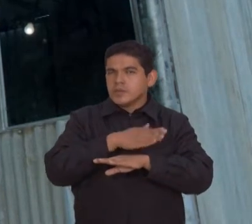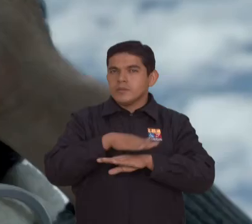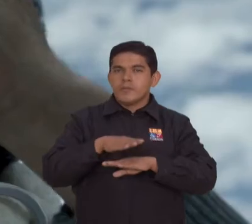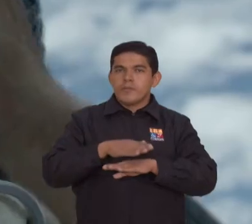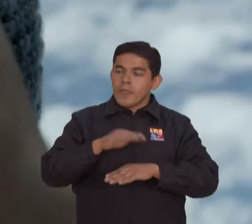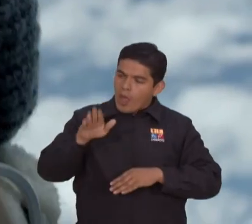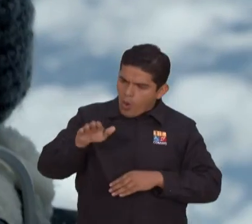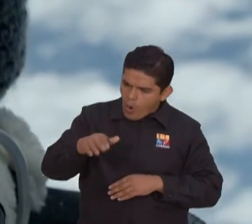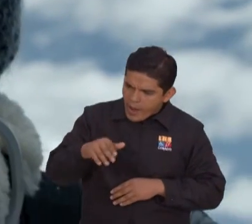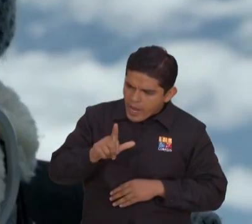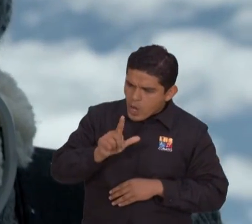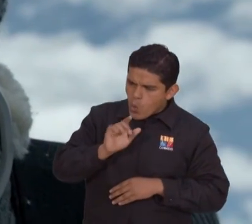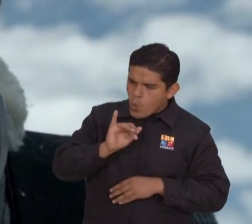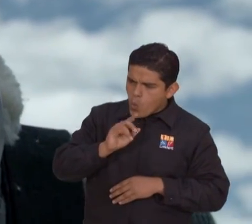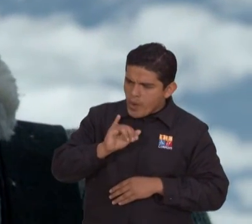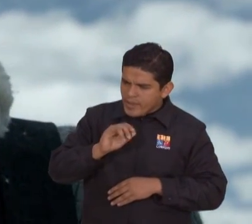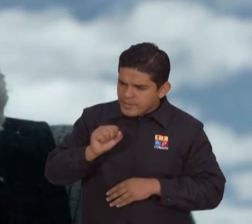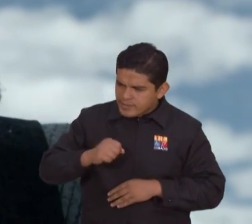¡Luis!